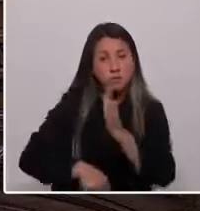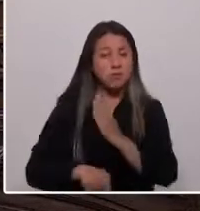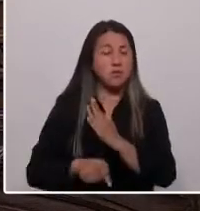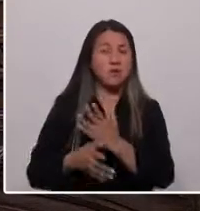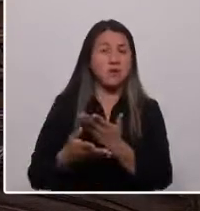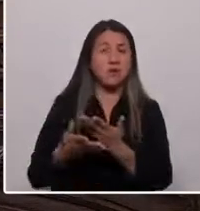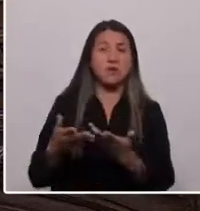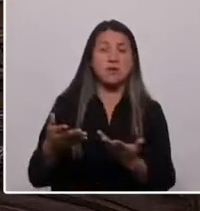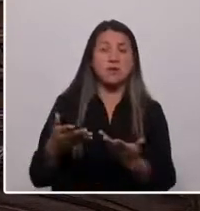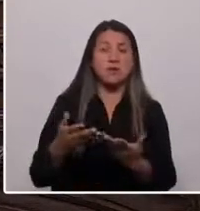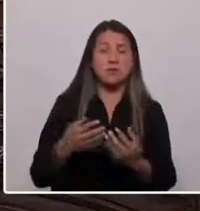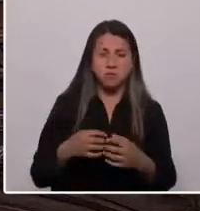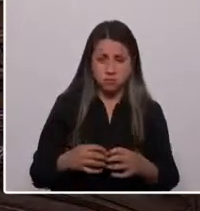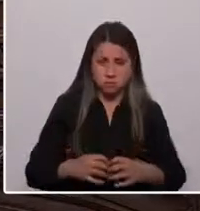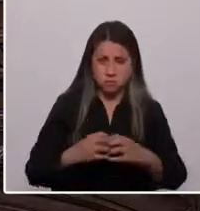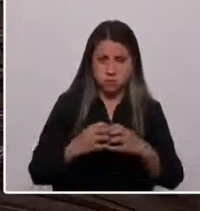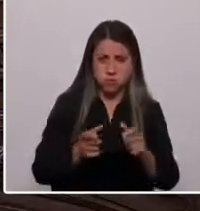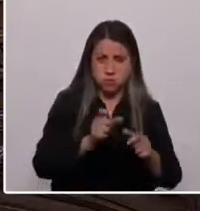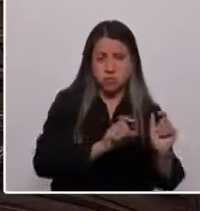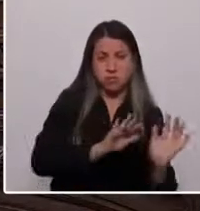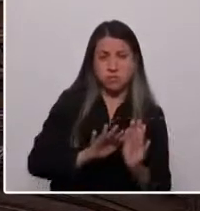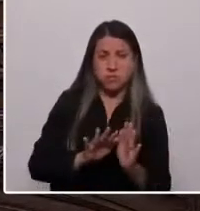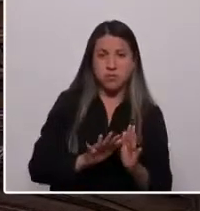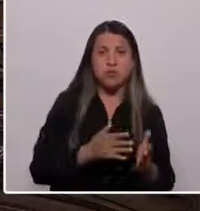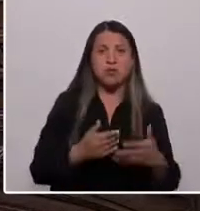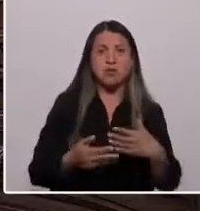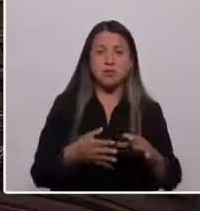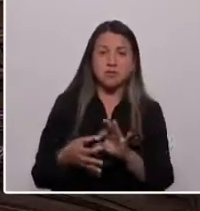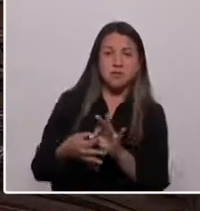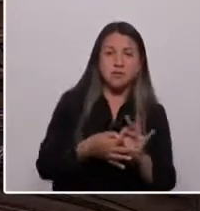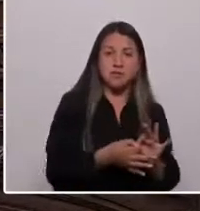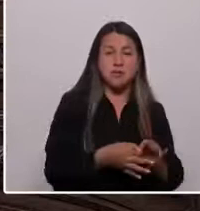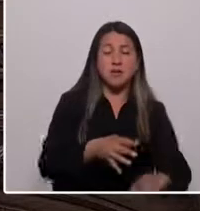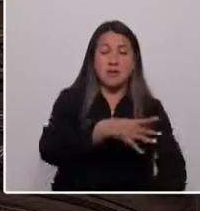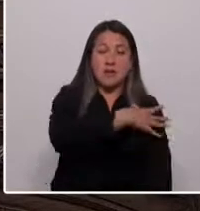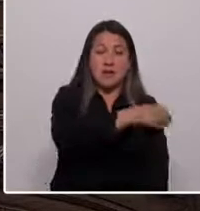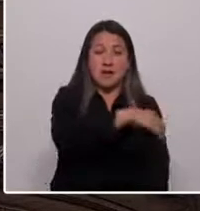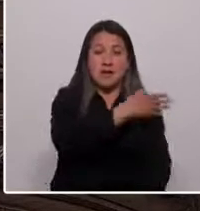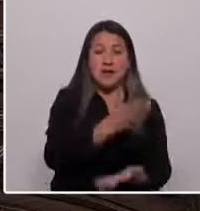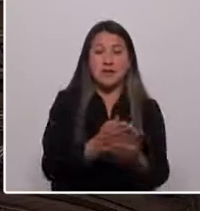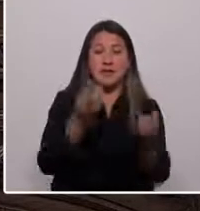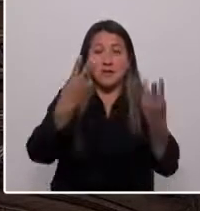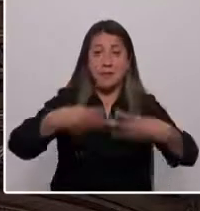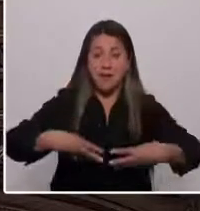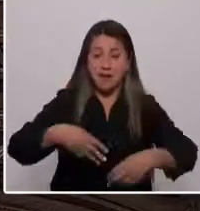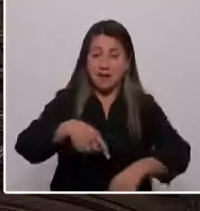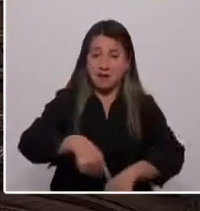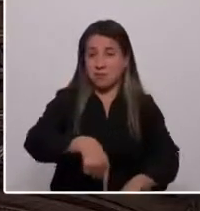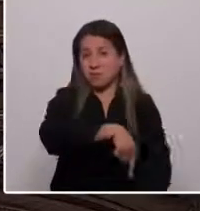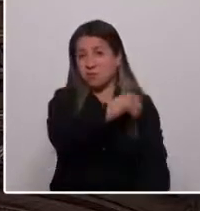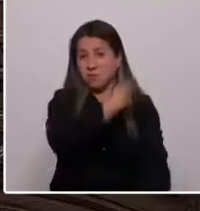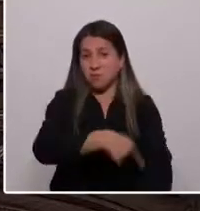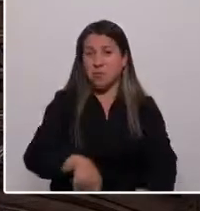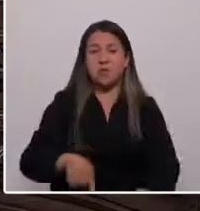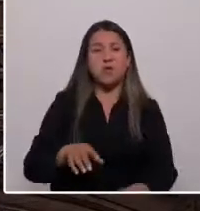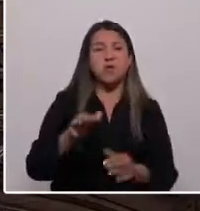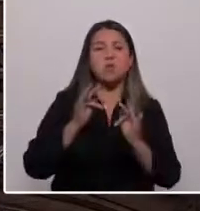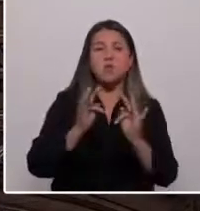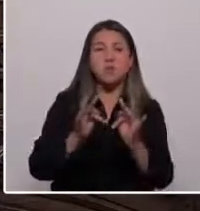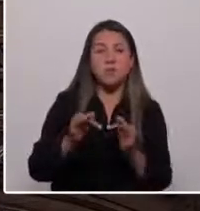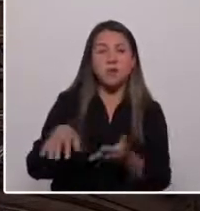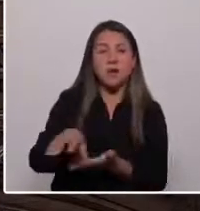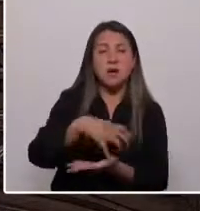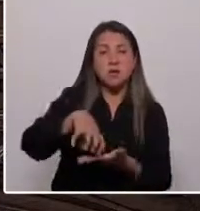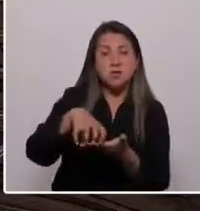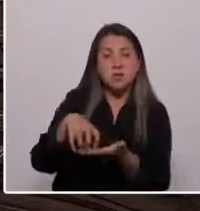verdadera equidad de arica a magallanes donde nunca más existan comunas abandonadas por la mano del